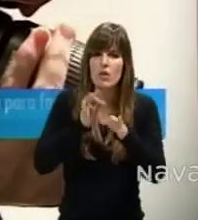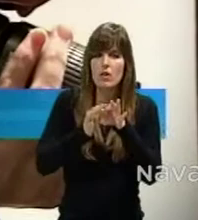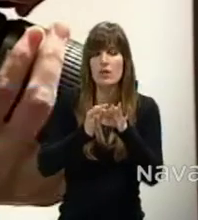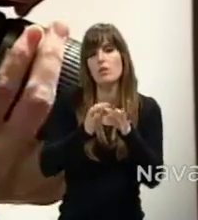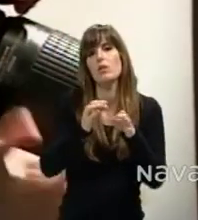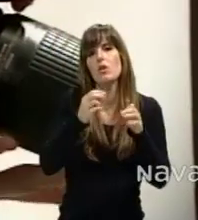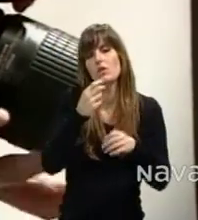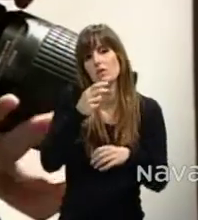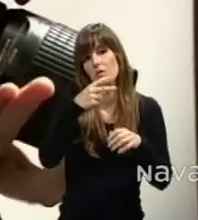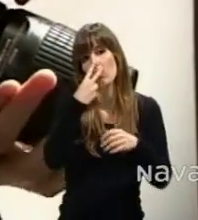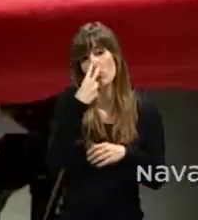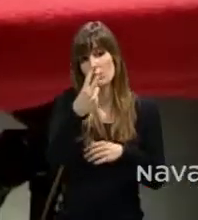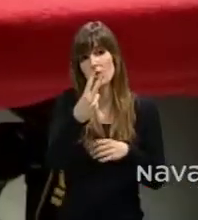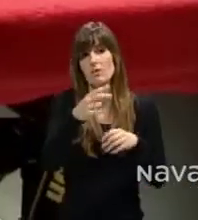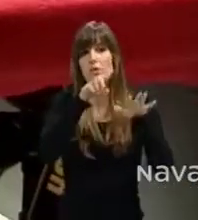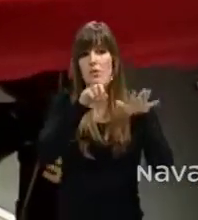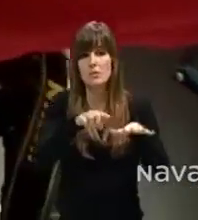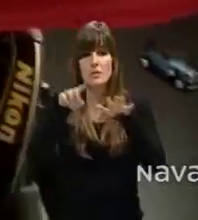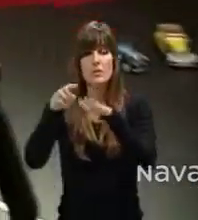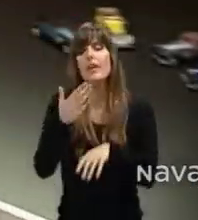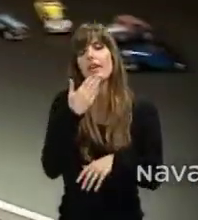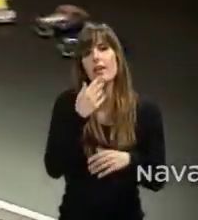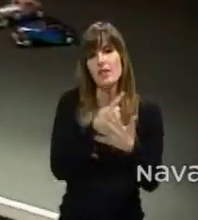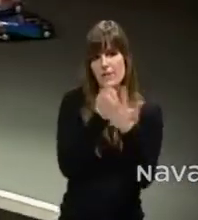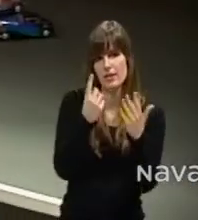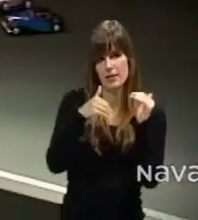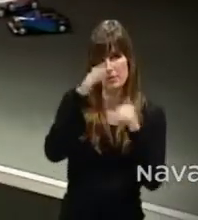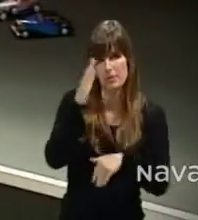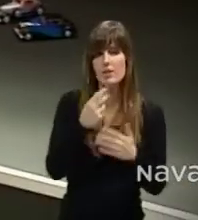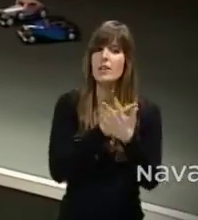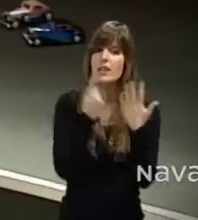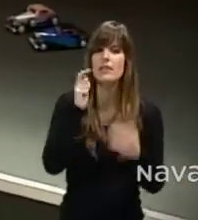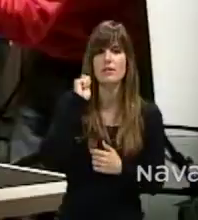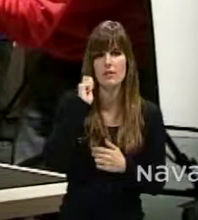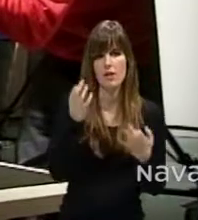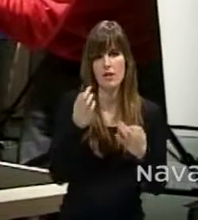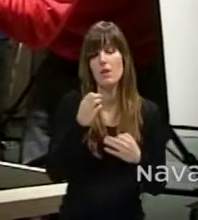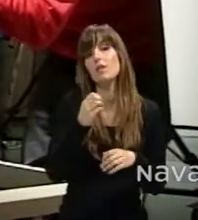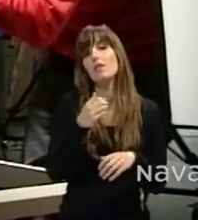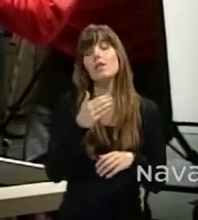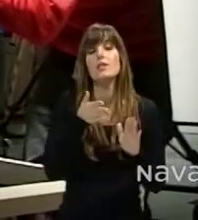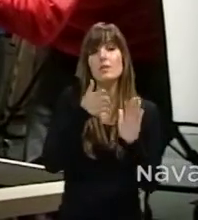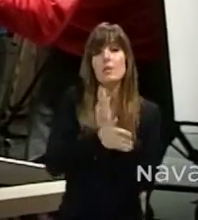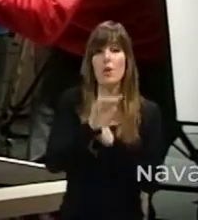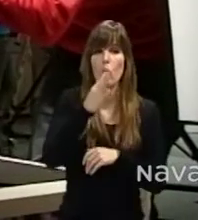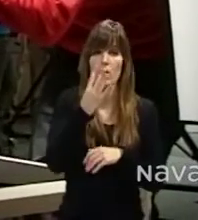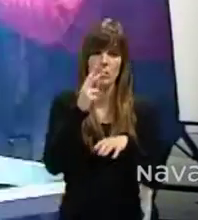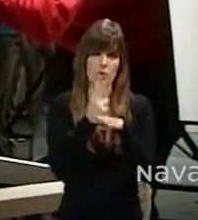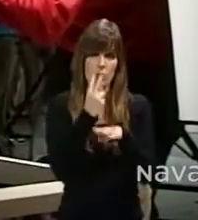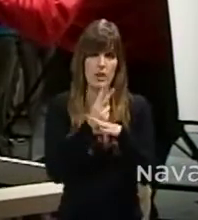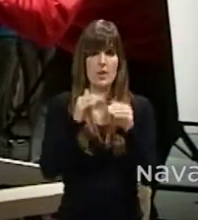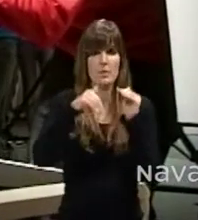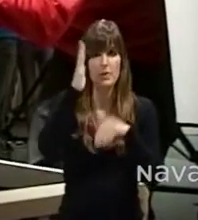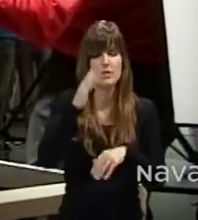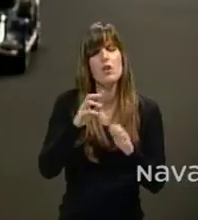nueve meses de duración para los alumnos que tienen a partir de 16 años cumplidos, a partir del cuarto de la ESO. Y esa es la formación más